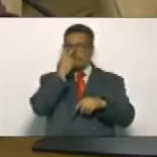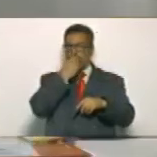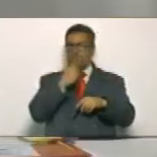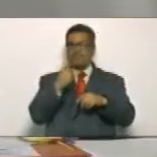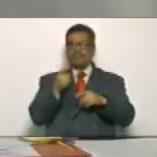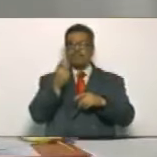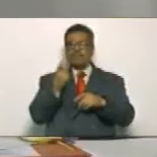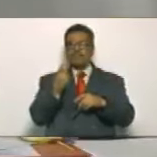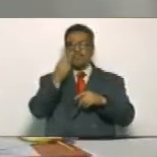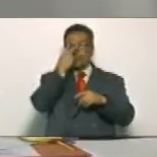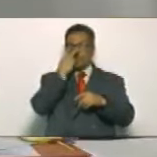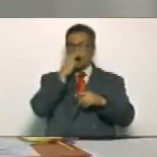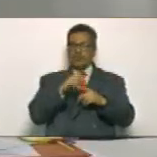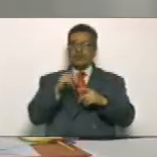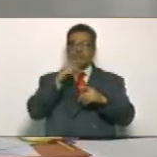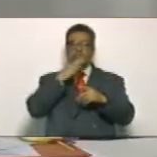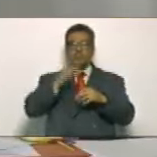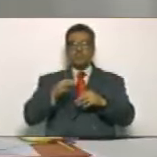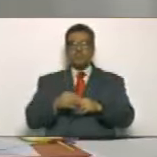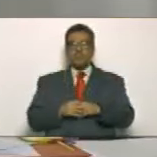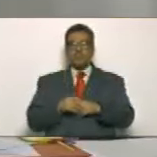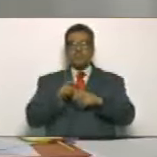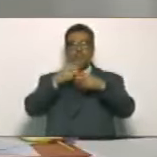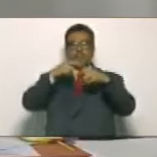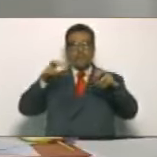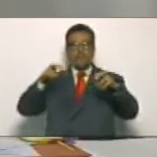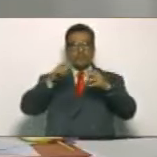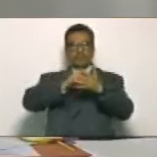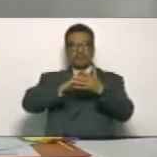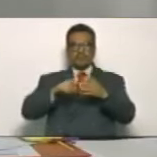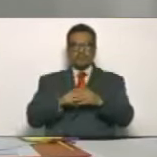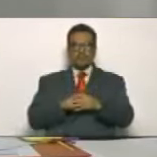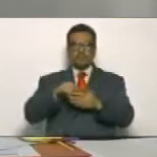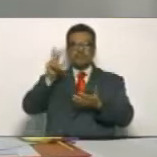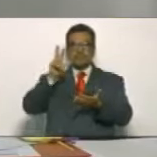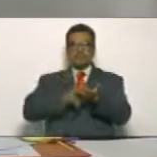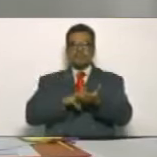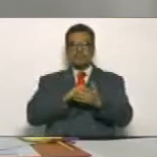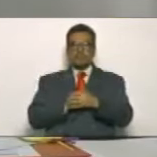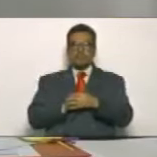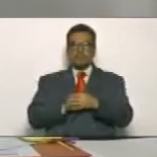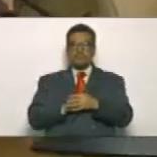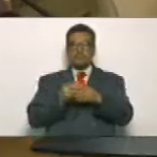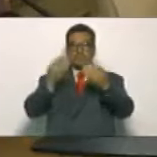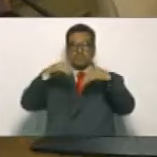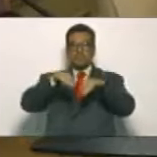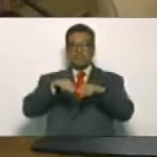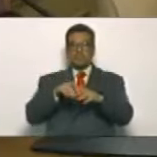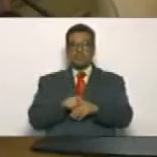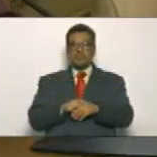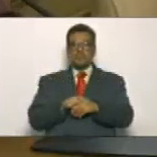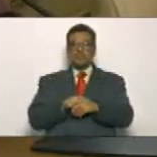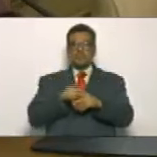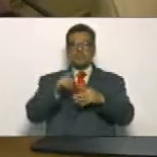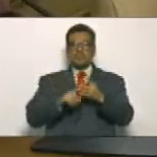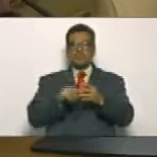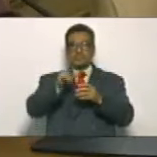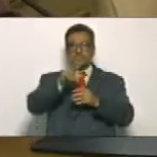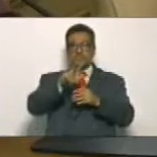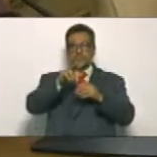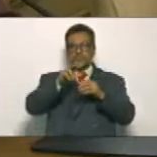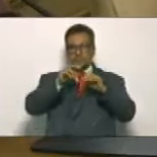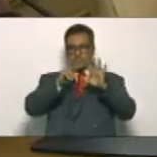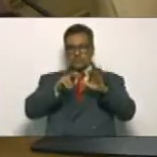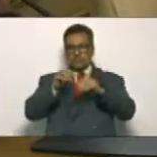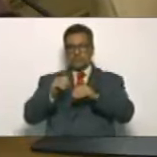vicepresidenta. En consideración al epígrafe, queda aprobado. Siguiente, ciudadana secretaria. Centésimo